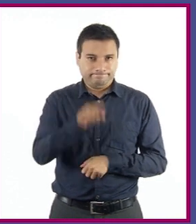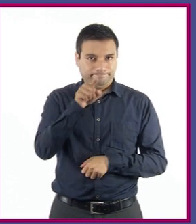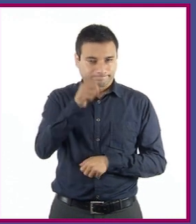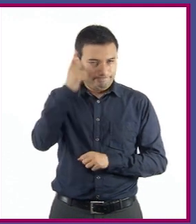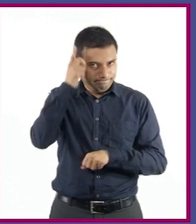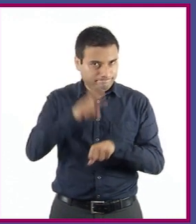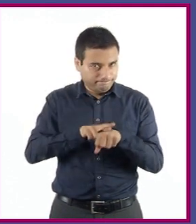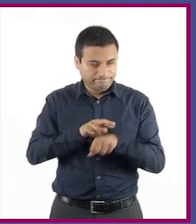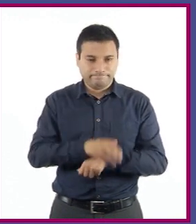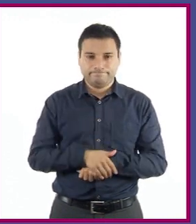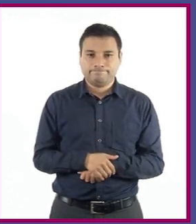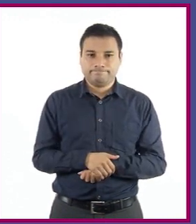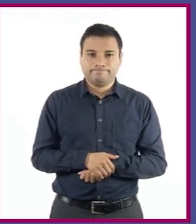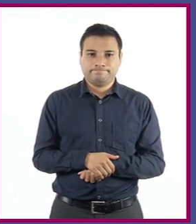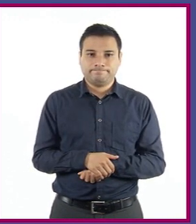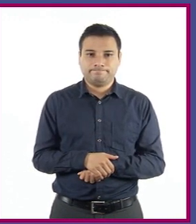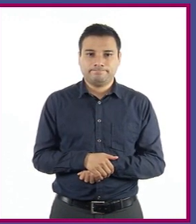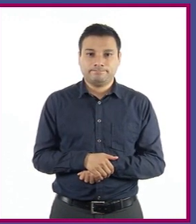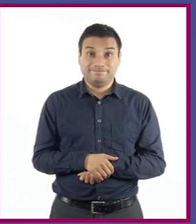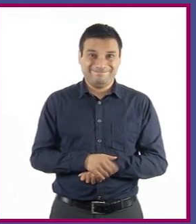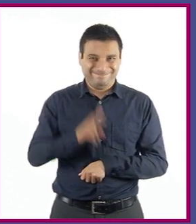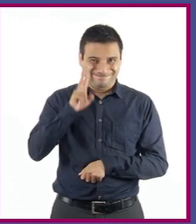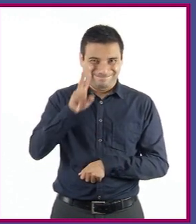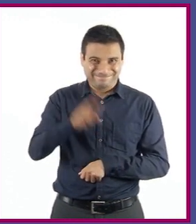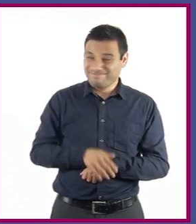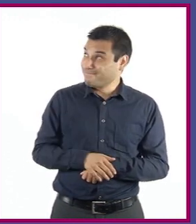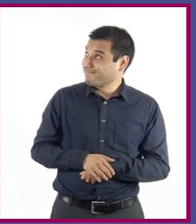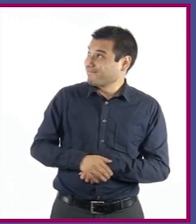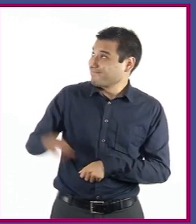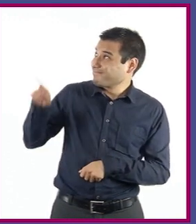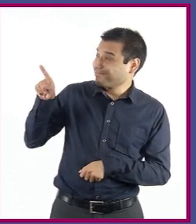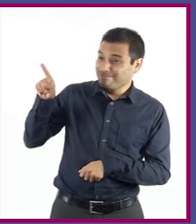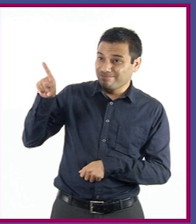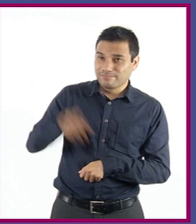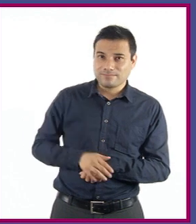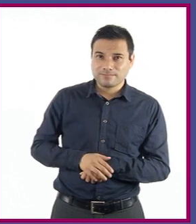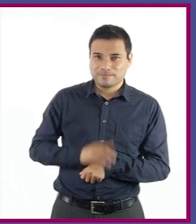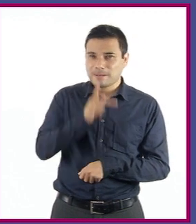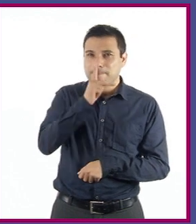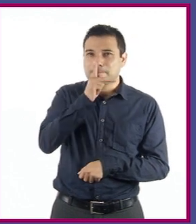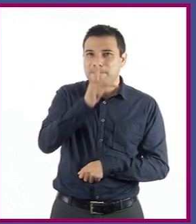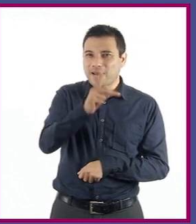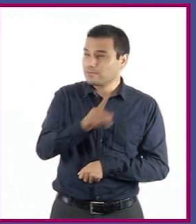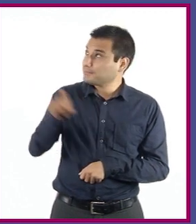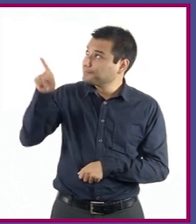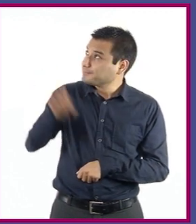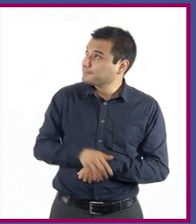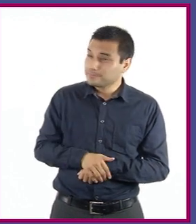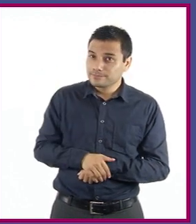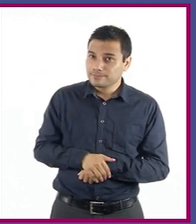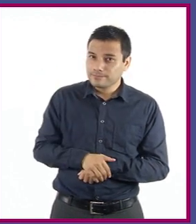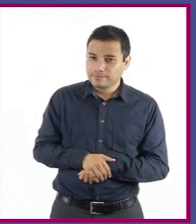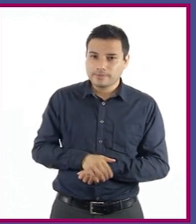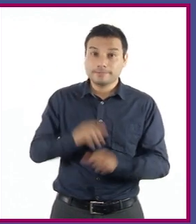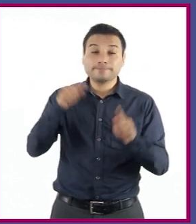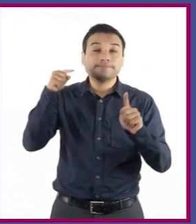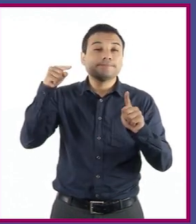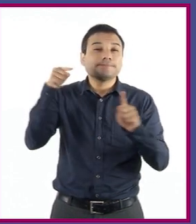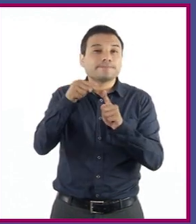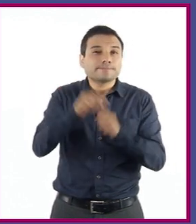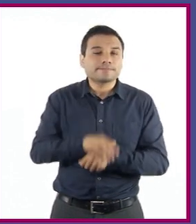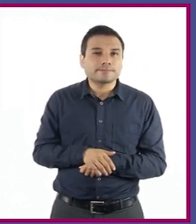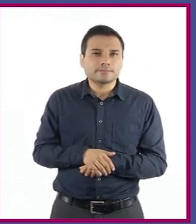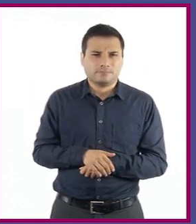dirección. Como pueden observar, en el primer párrafo se utilizó el marcador discursivo en particular